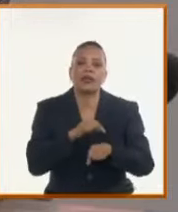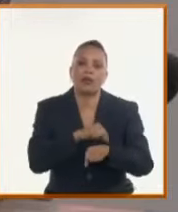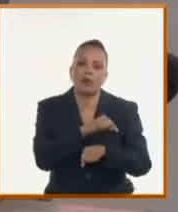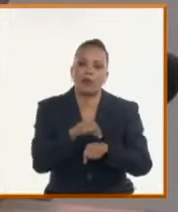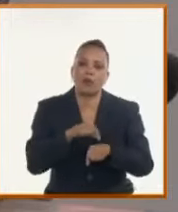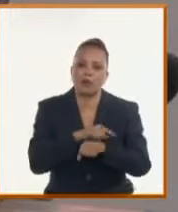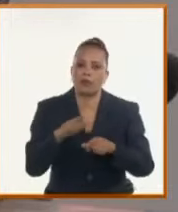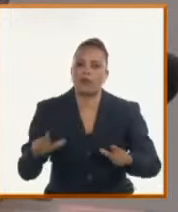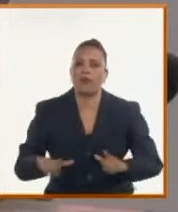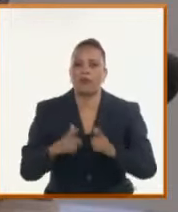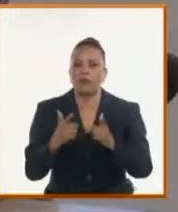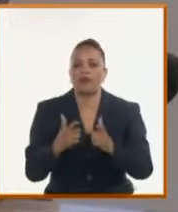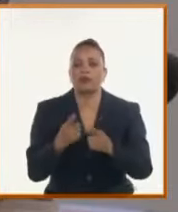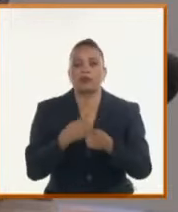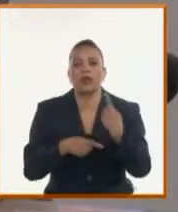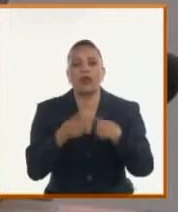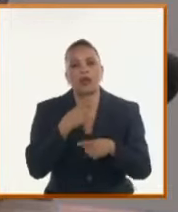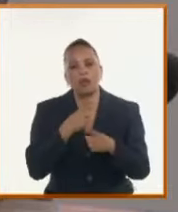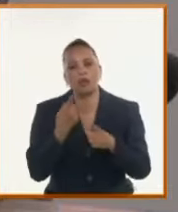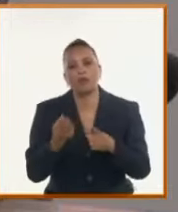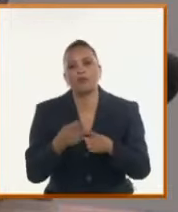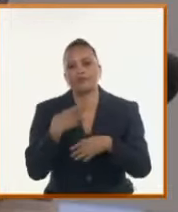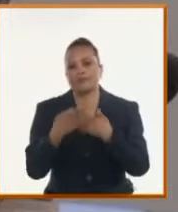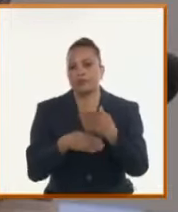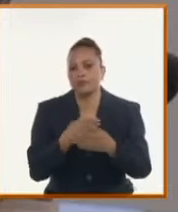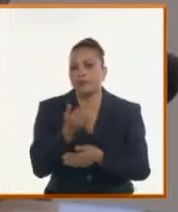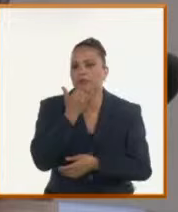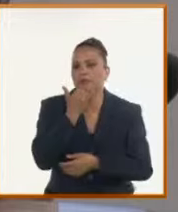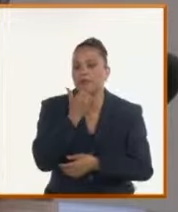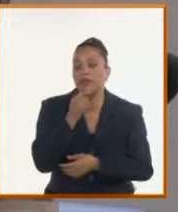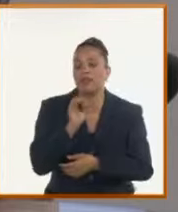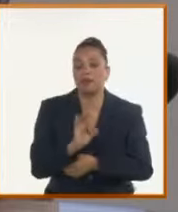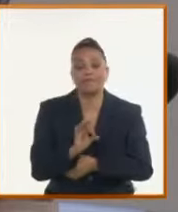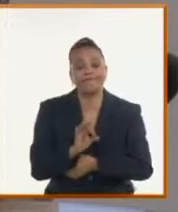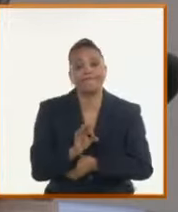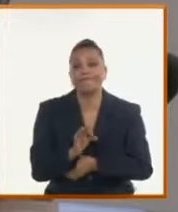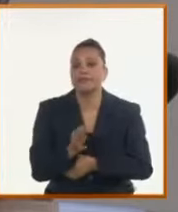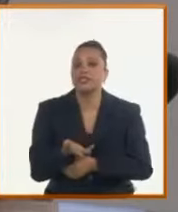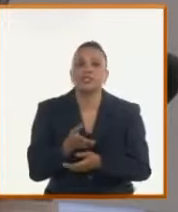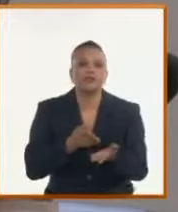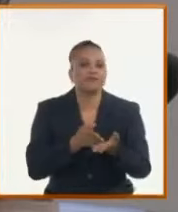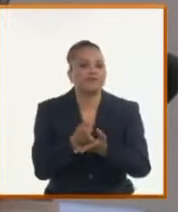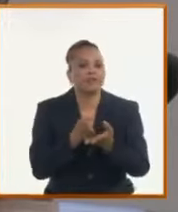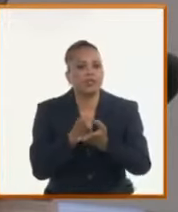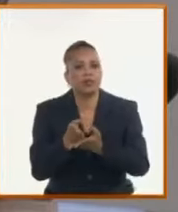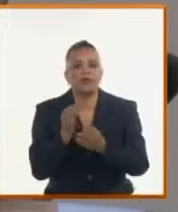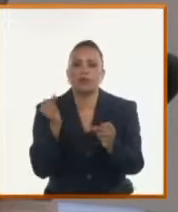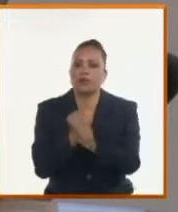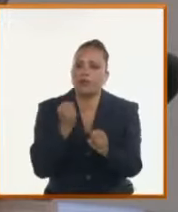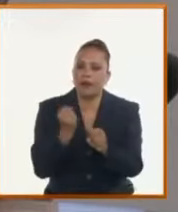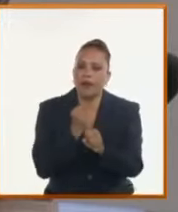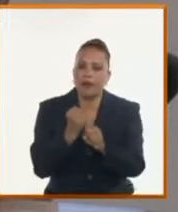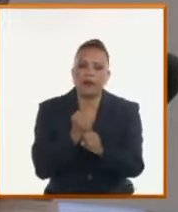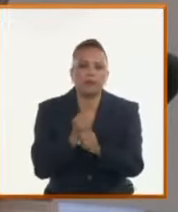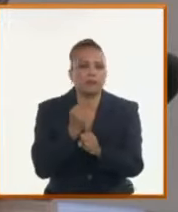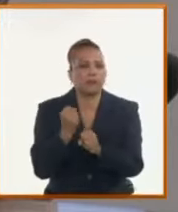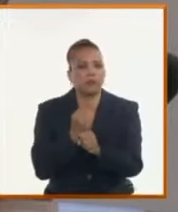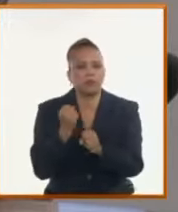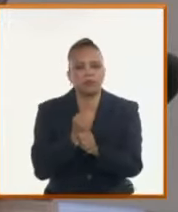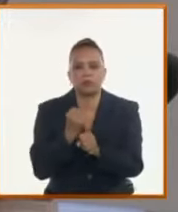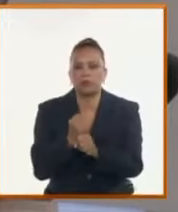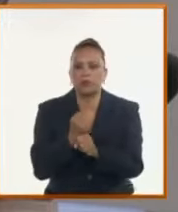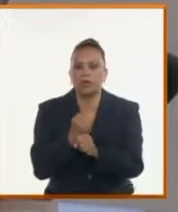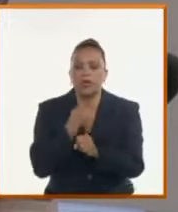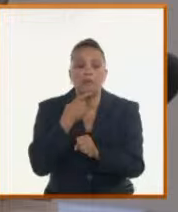horario que a pesar de ese de ese problema que nos afecta hoy no hemos dejado de o sea hoy no se ha dejado no se ha